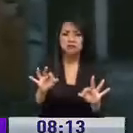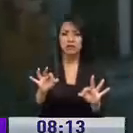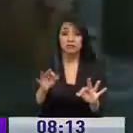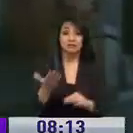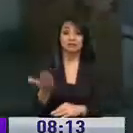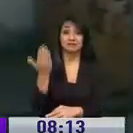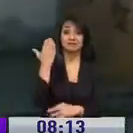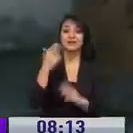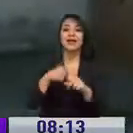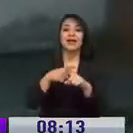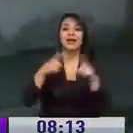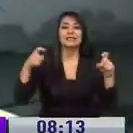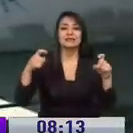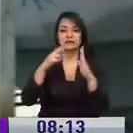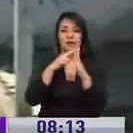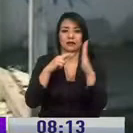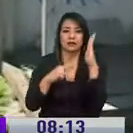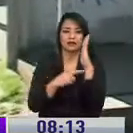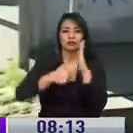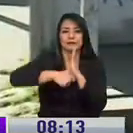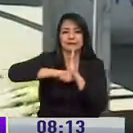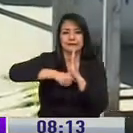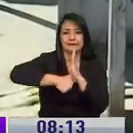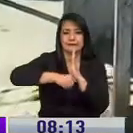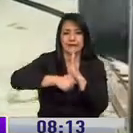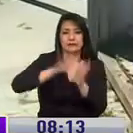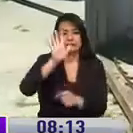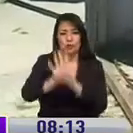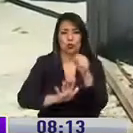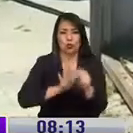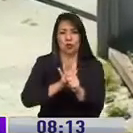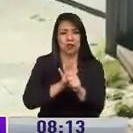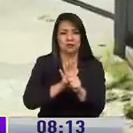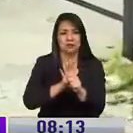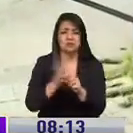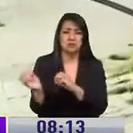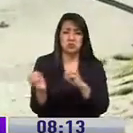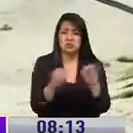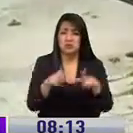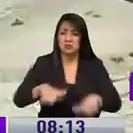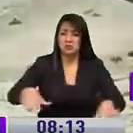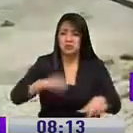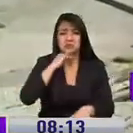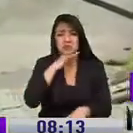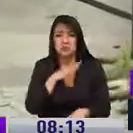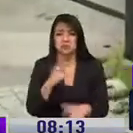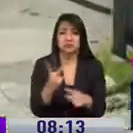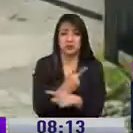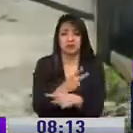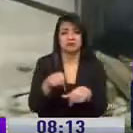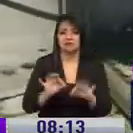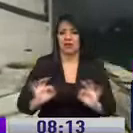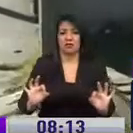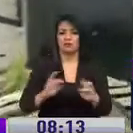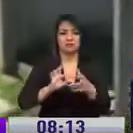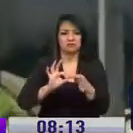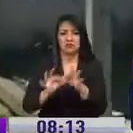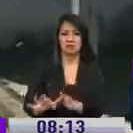el registro civil hace aproximadamente 5 años. Precisamente por ello nosotros ya nos encontramos con los vecinos para